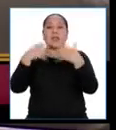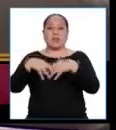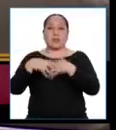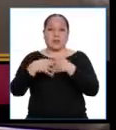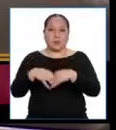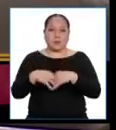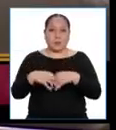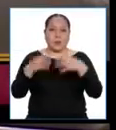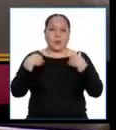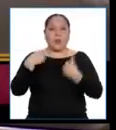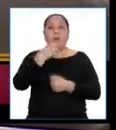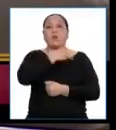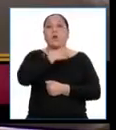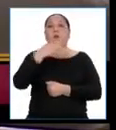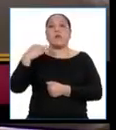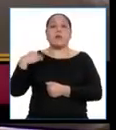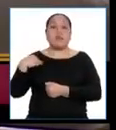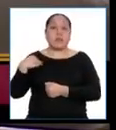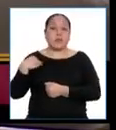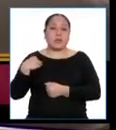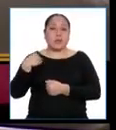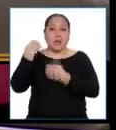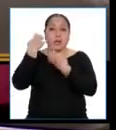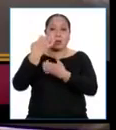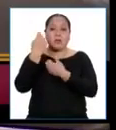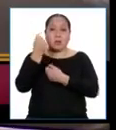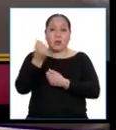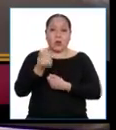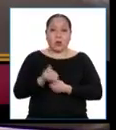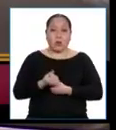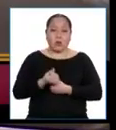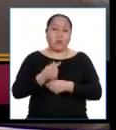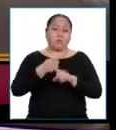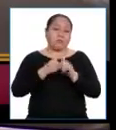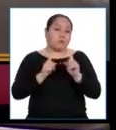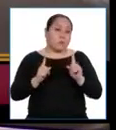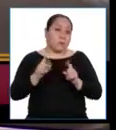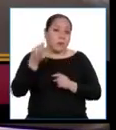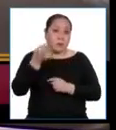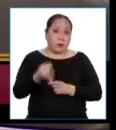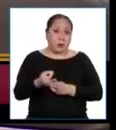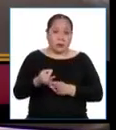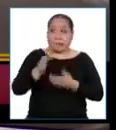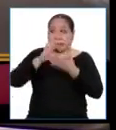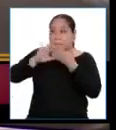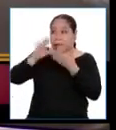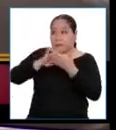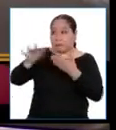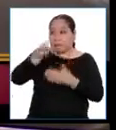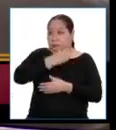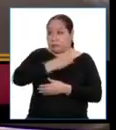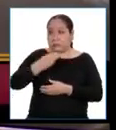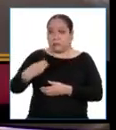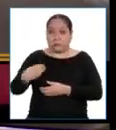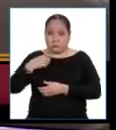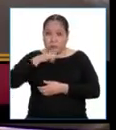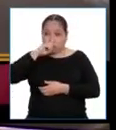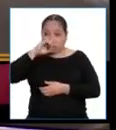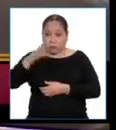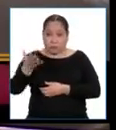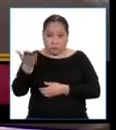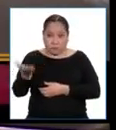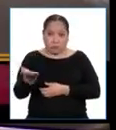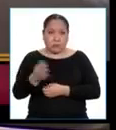Tenemos una ministra de Economía, pero la verdad, discúlpeme señora ministro, que le diga